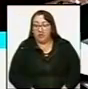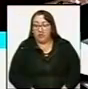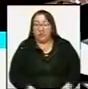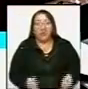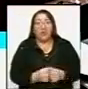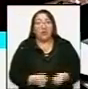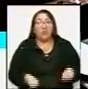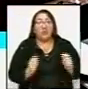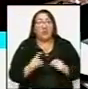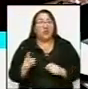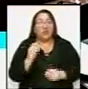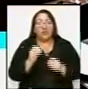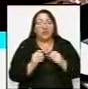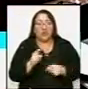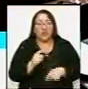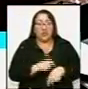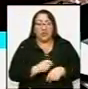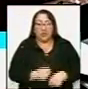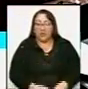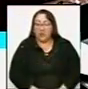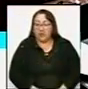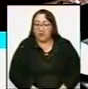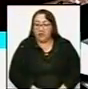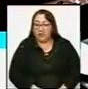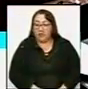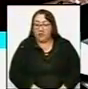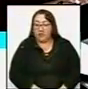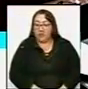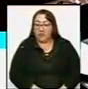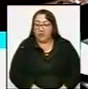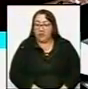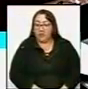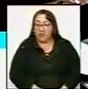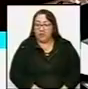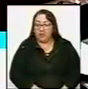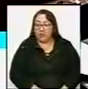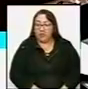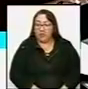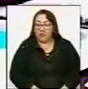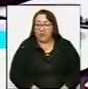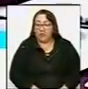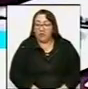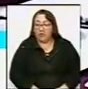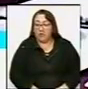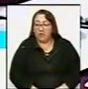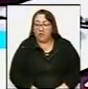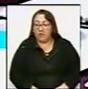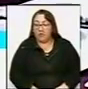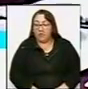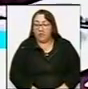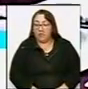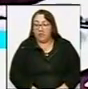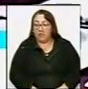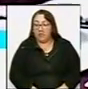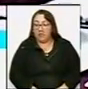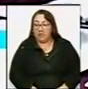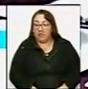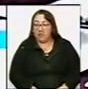y si no se subsana en esos 3 meses siguientes, son en total 6 meses.